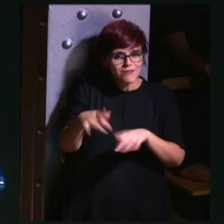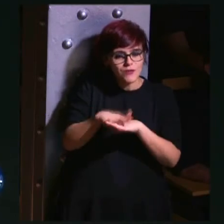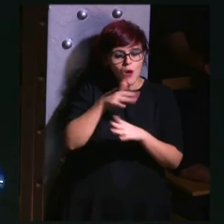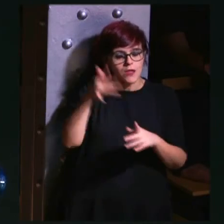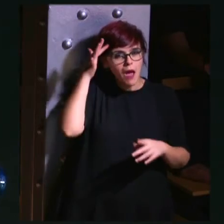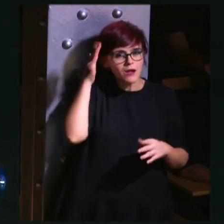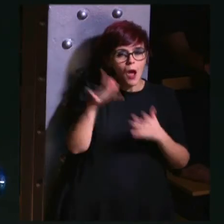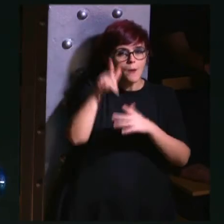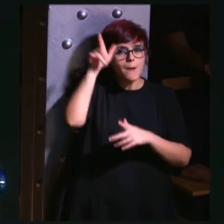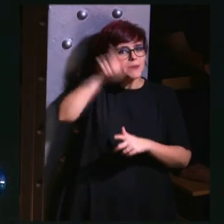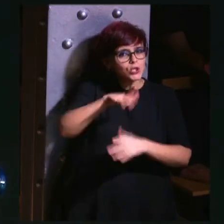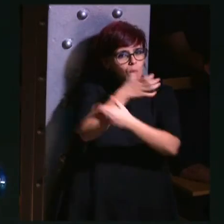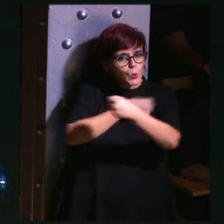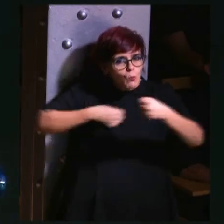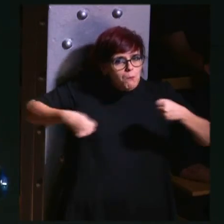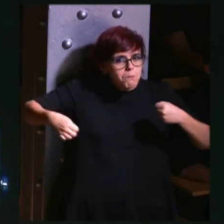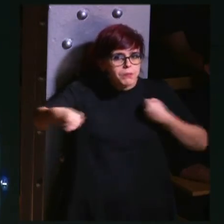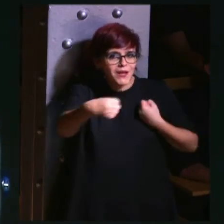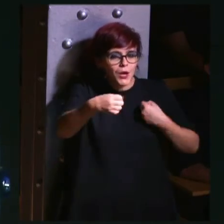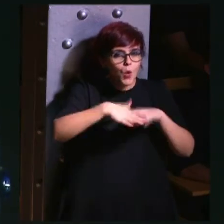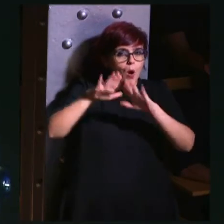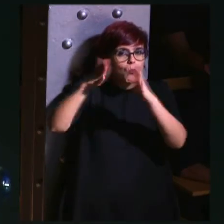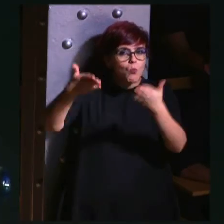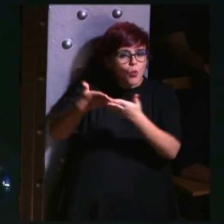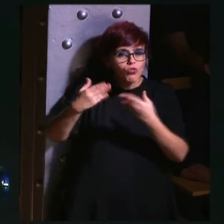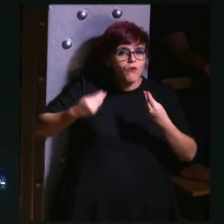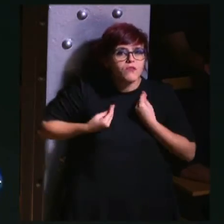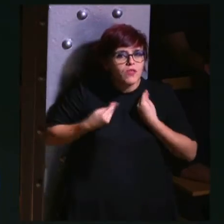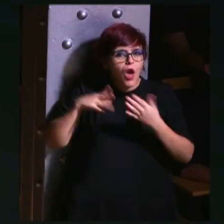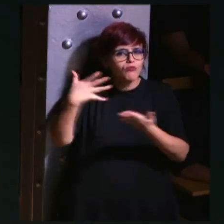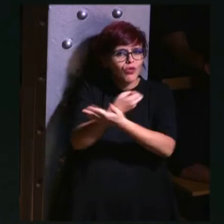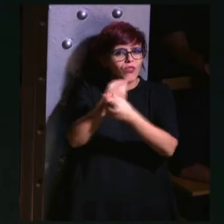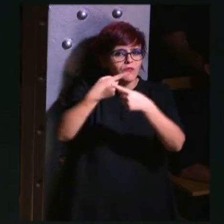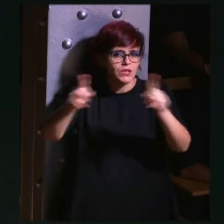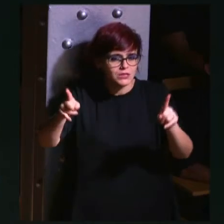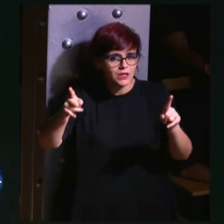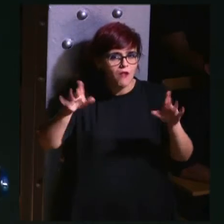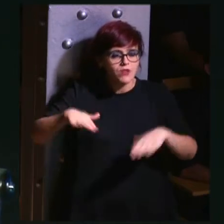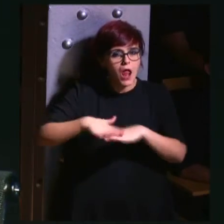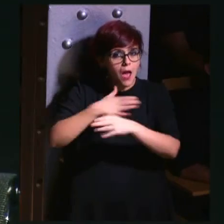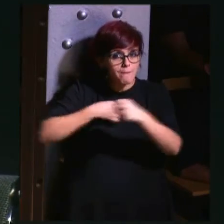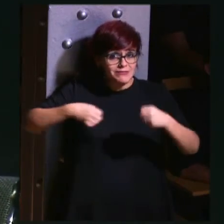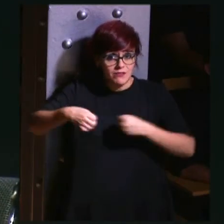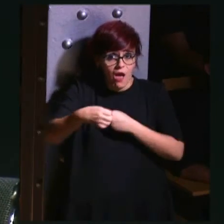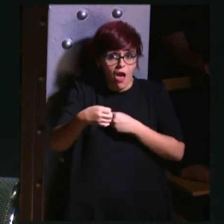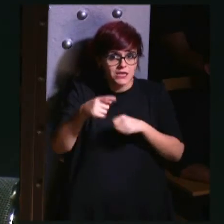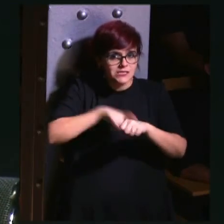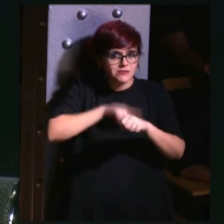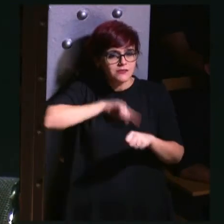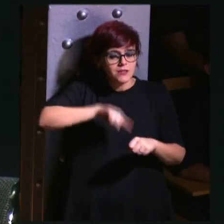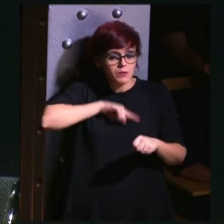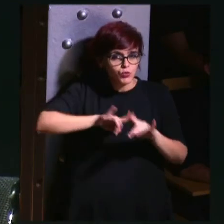otro universo, otra historia, otro lugar, eso nos permite que de alguna forma se amplifique nuestra empatía.